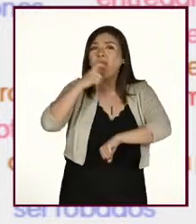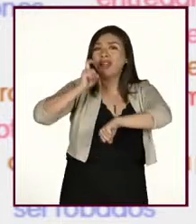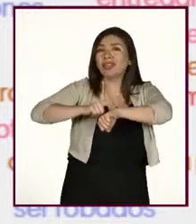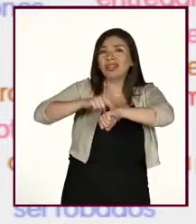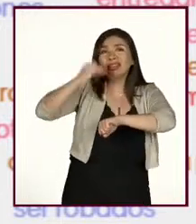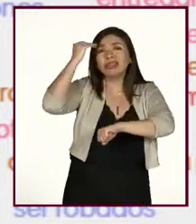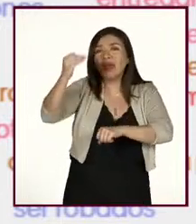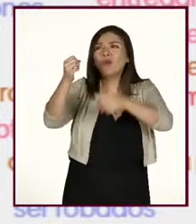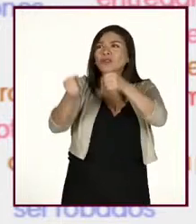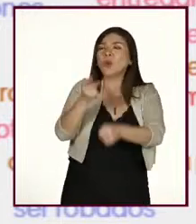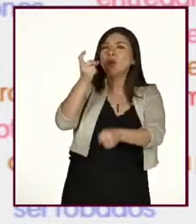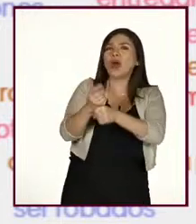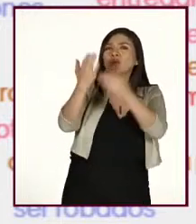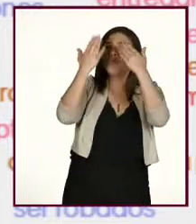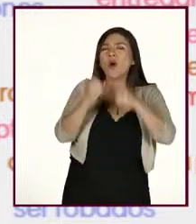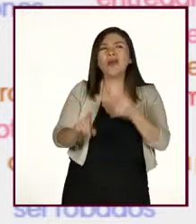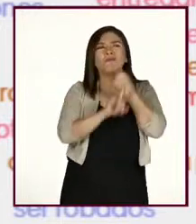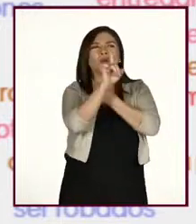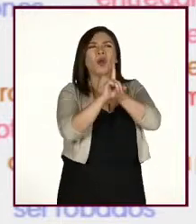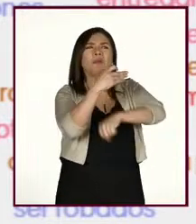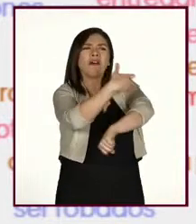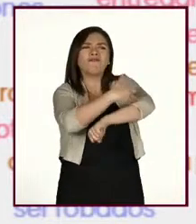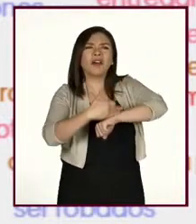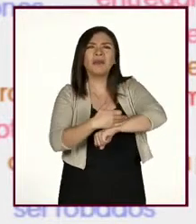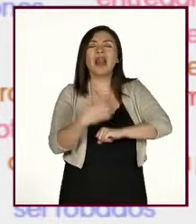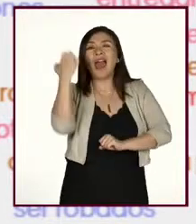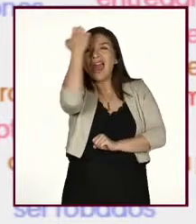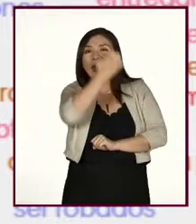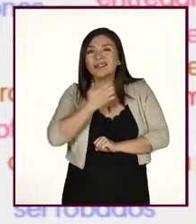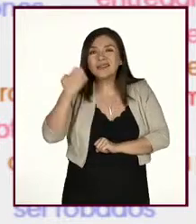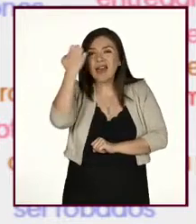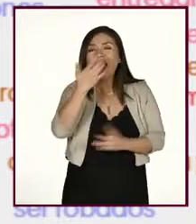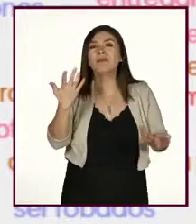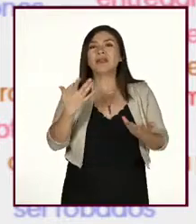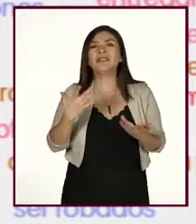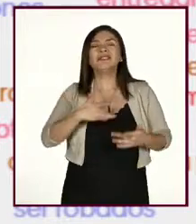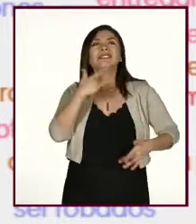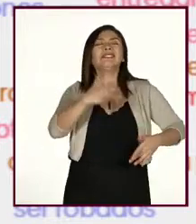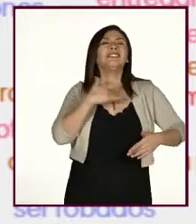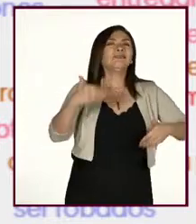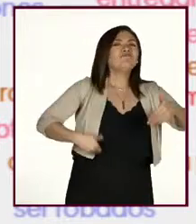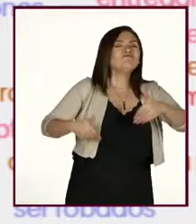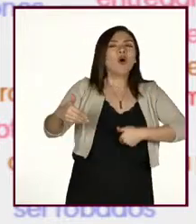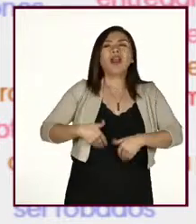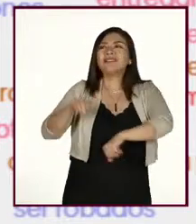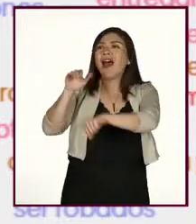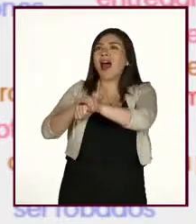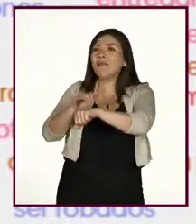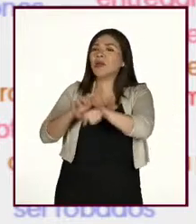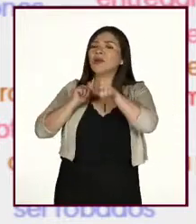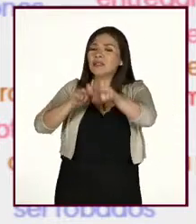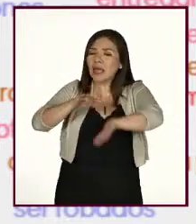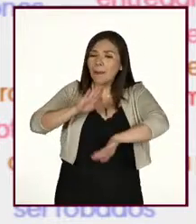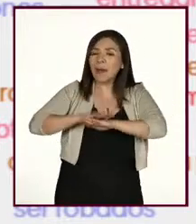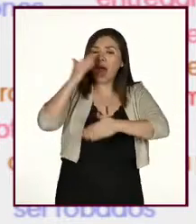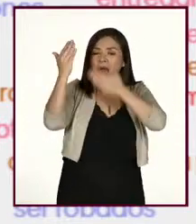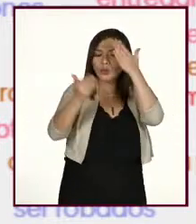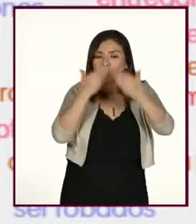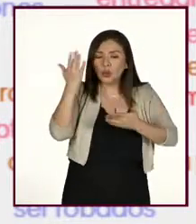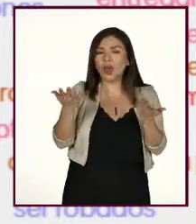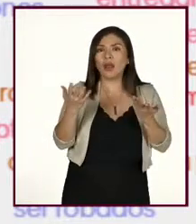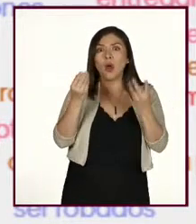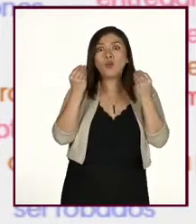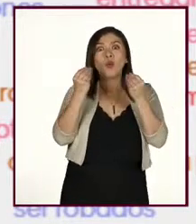la inseguridad, problemas familiares, evaluaciones, desesperación, amigos, seguir estudiando.